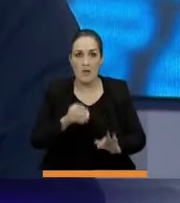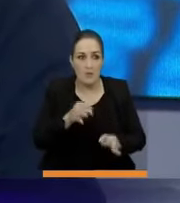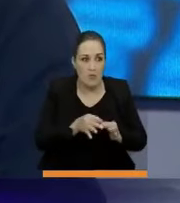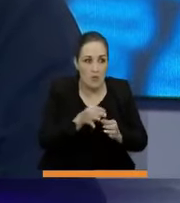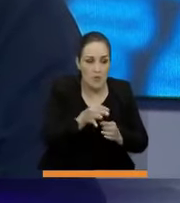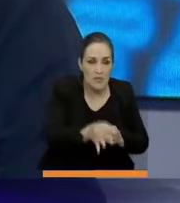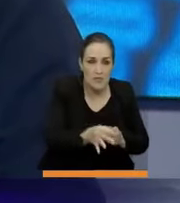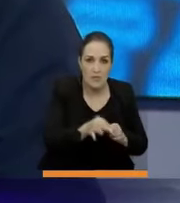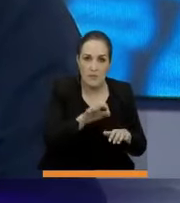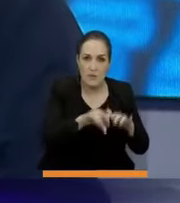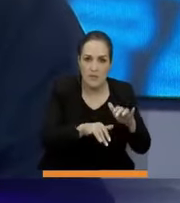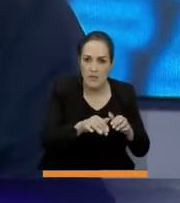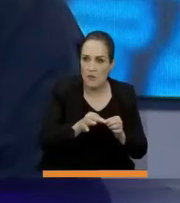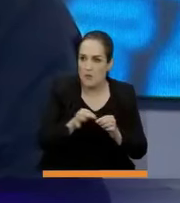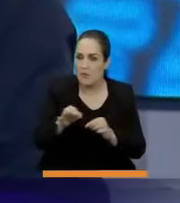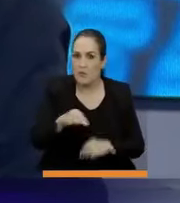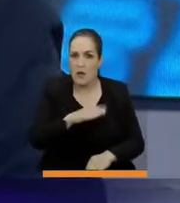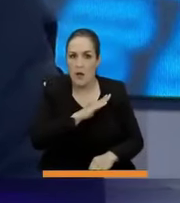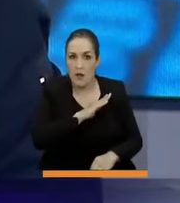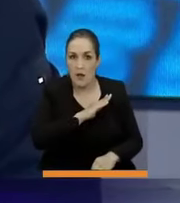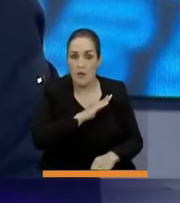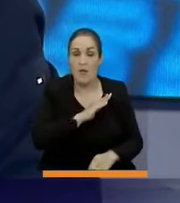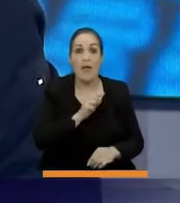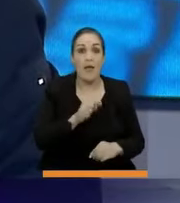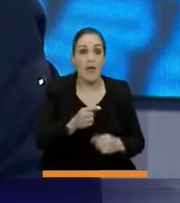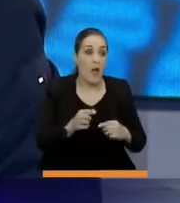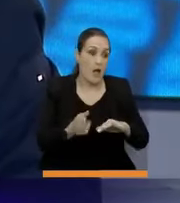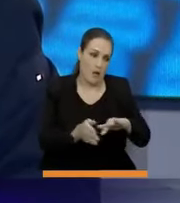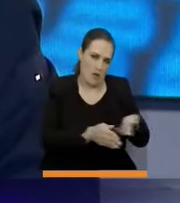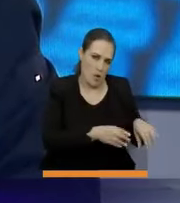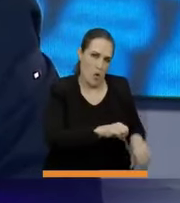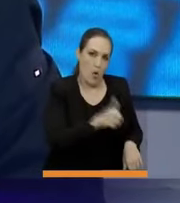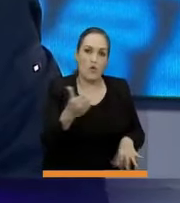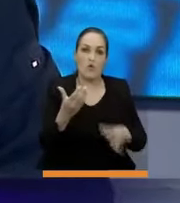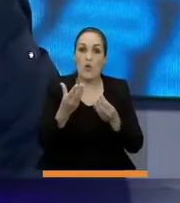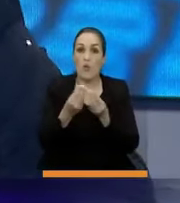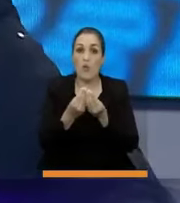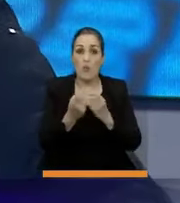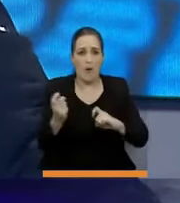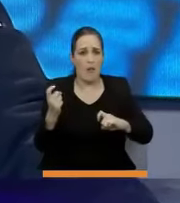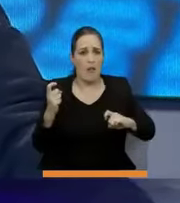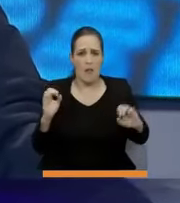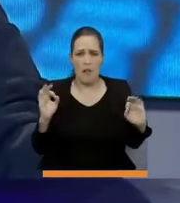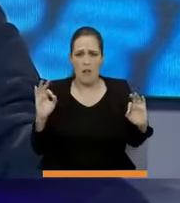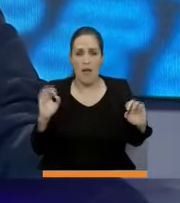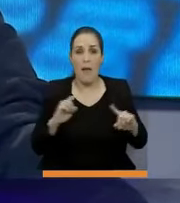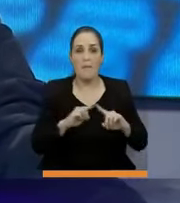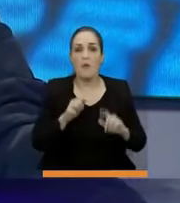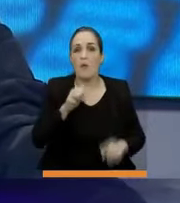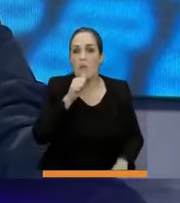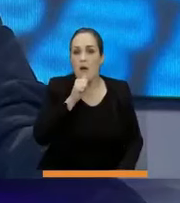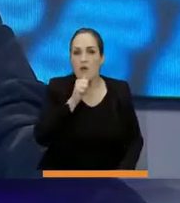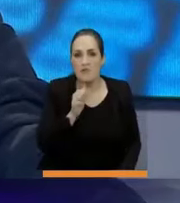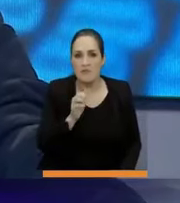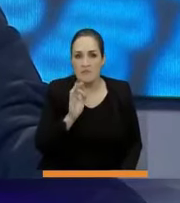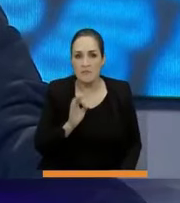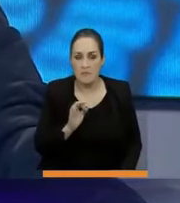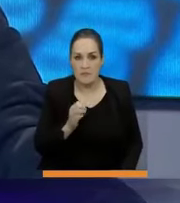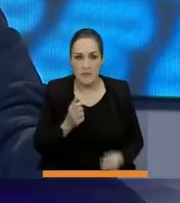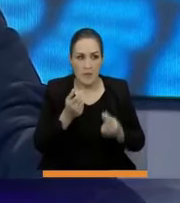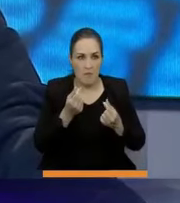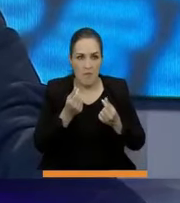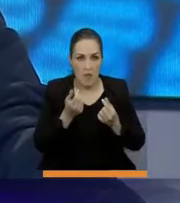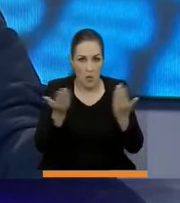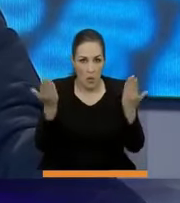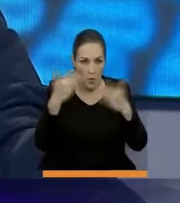estructuras que ya no son armadas, pero que tienen incidencia, por ejemplo, a partir de mafia literalmente del contrabando. Eso